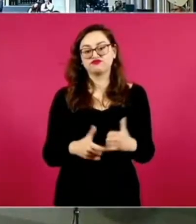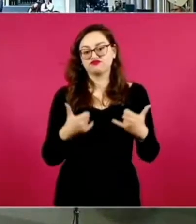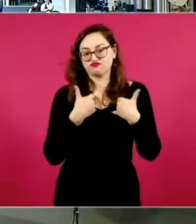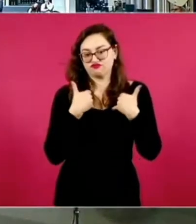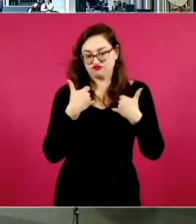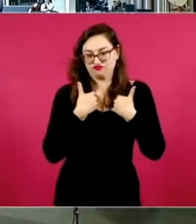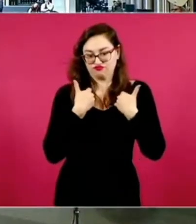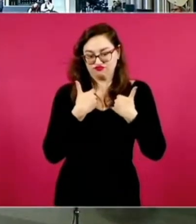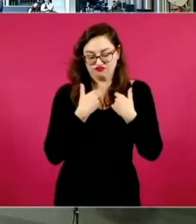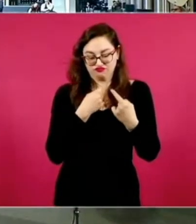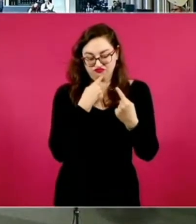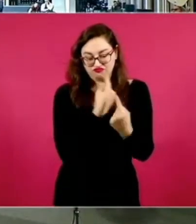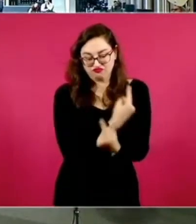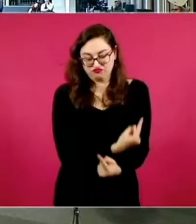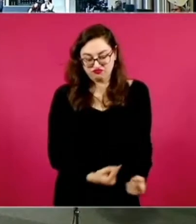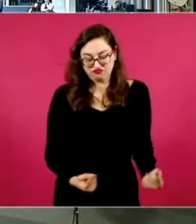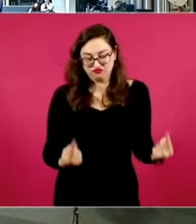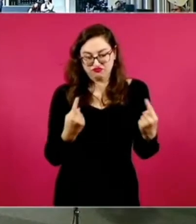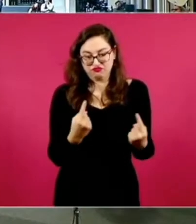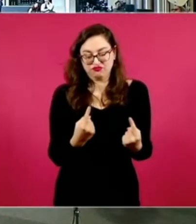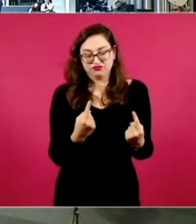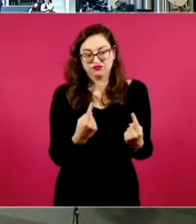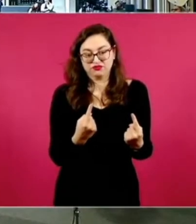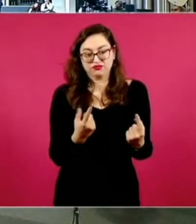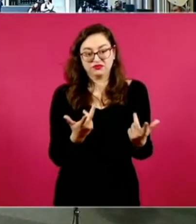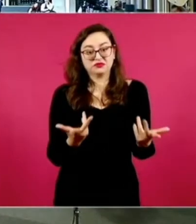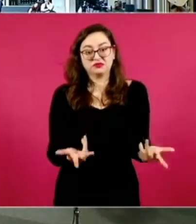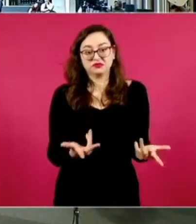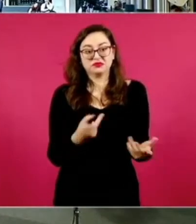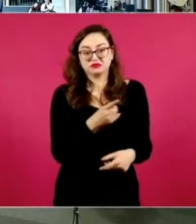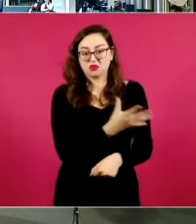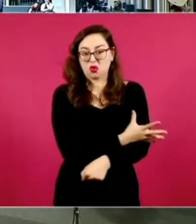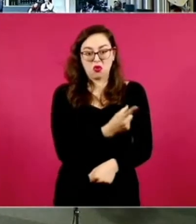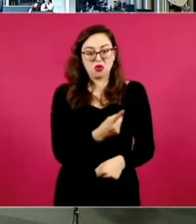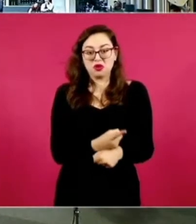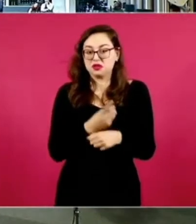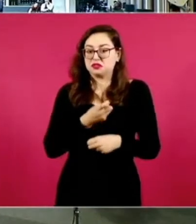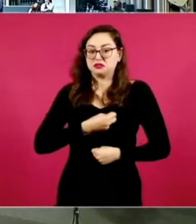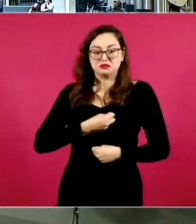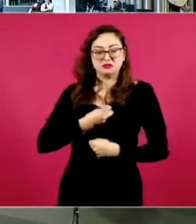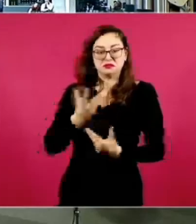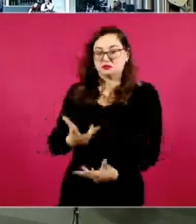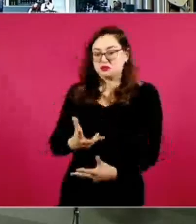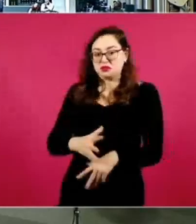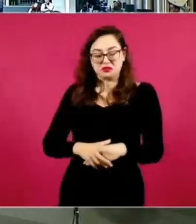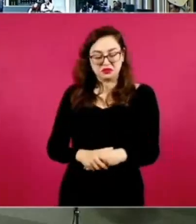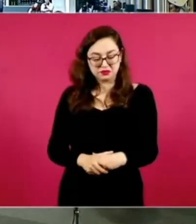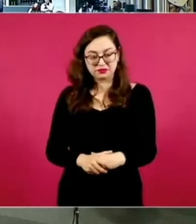adolescentes, los niños, los adolescentes, pues, son muy sinceros, esos no andan con